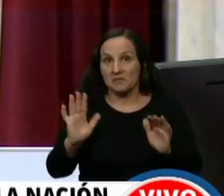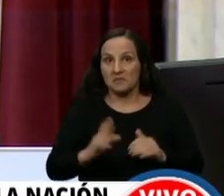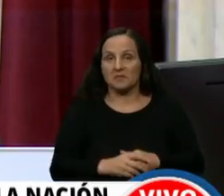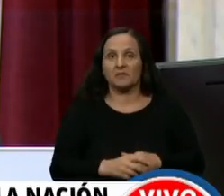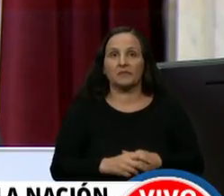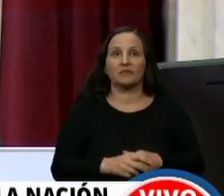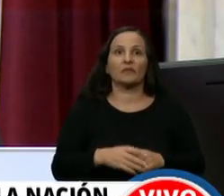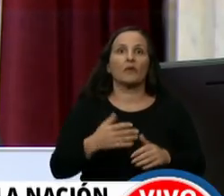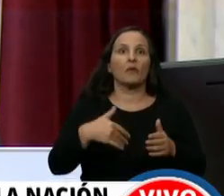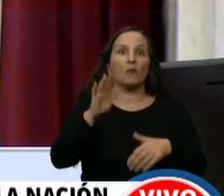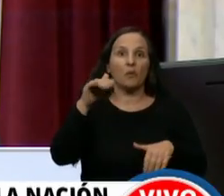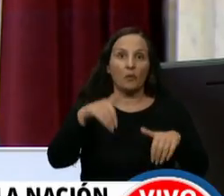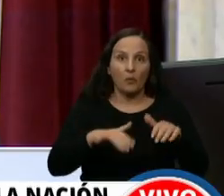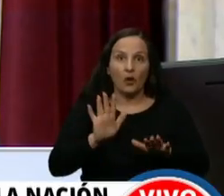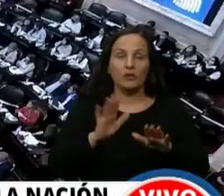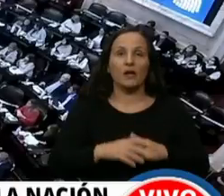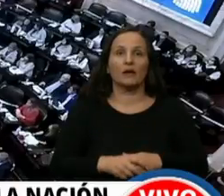se va a votar